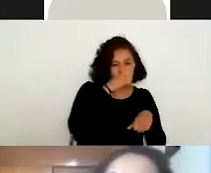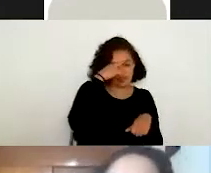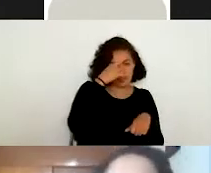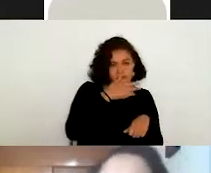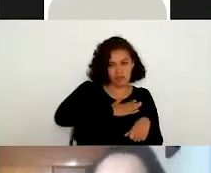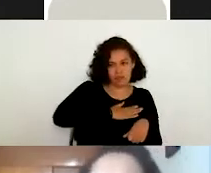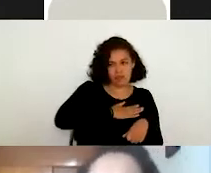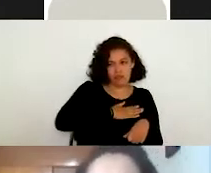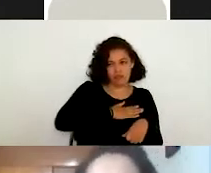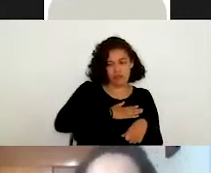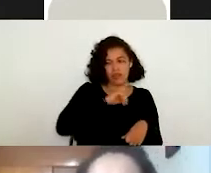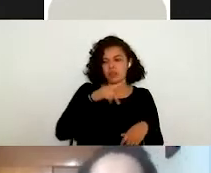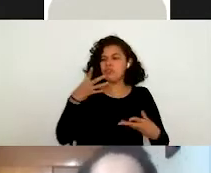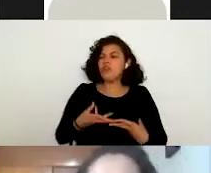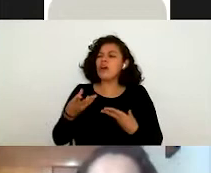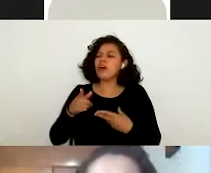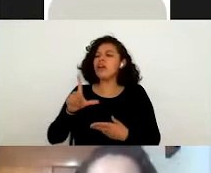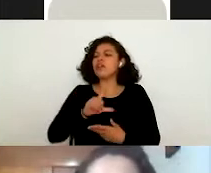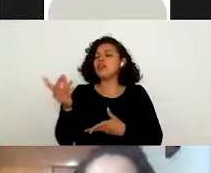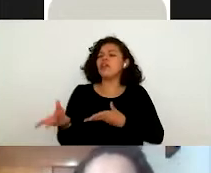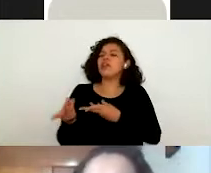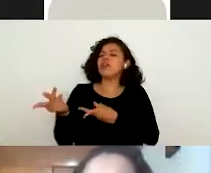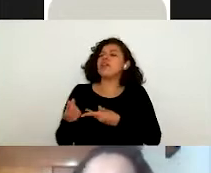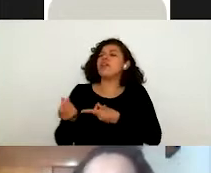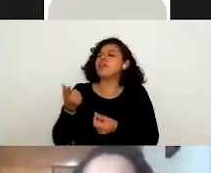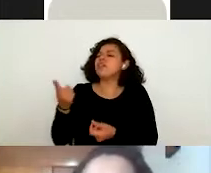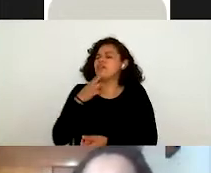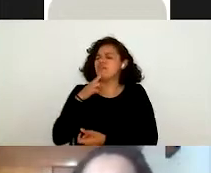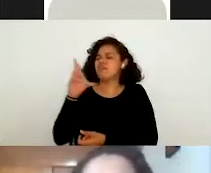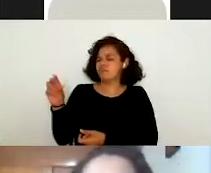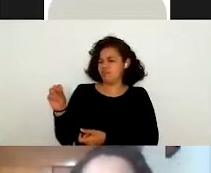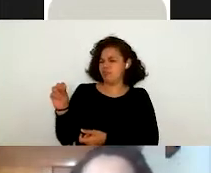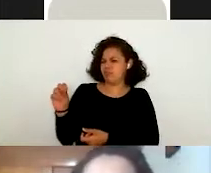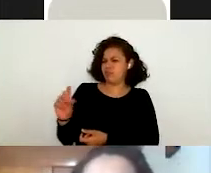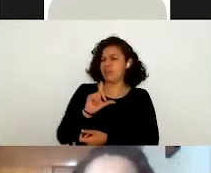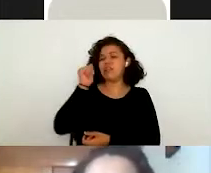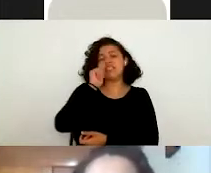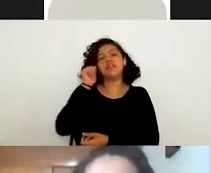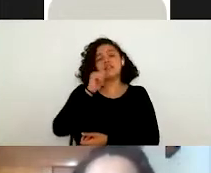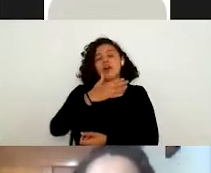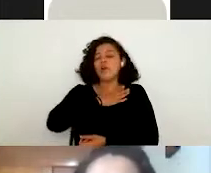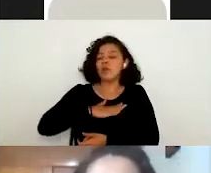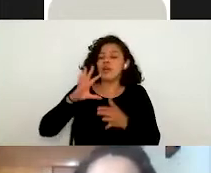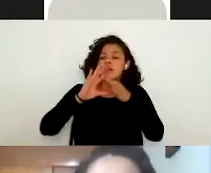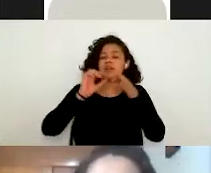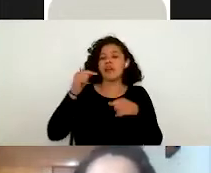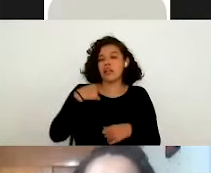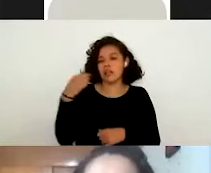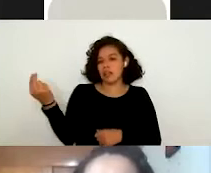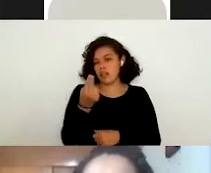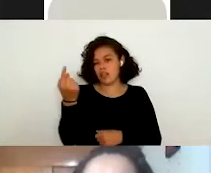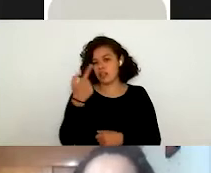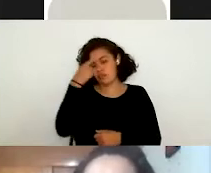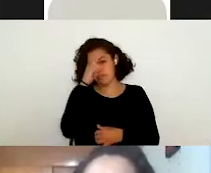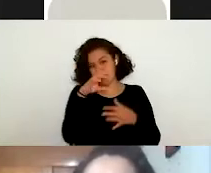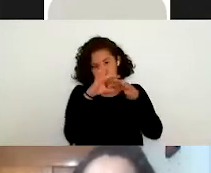preguntando, bueno, y gastaste en esto, pero no lo usaste, ¿no? Entonces siempre justificar y que es necesario tenerlo en